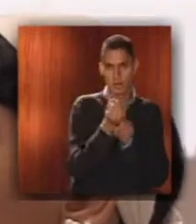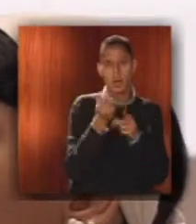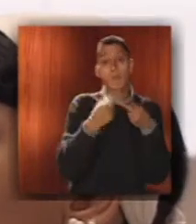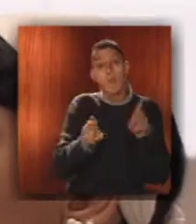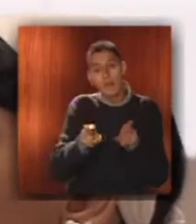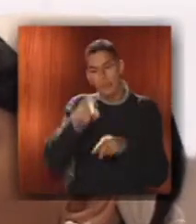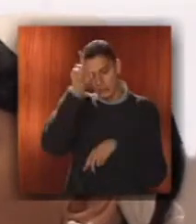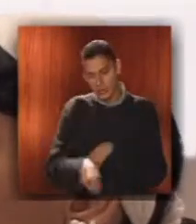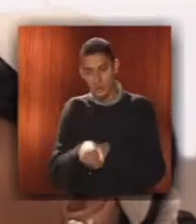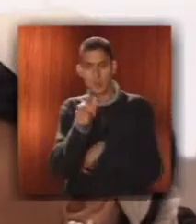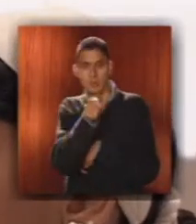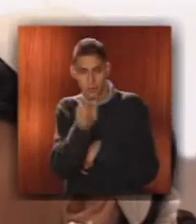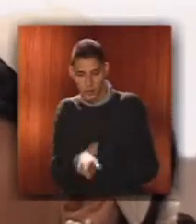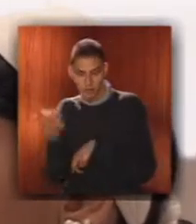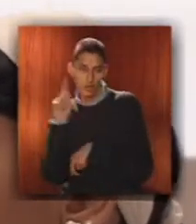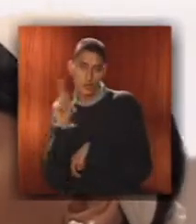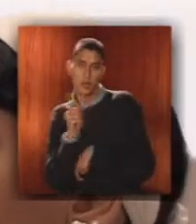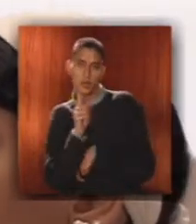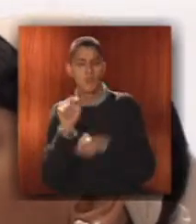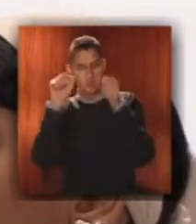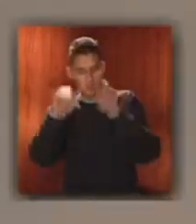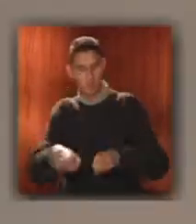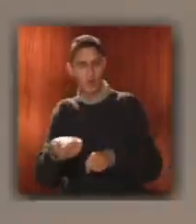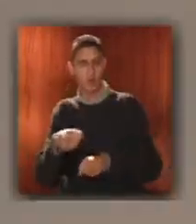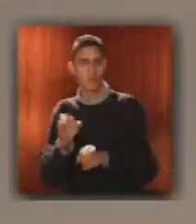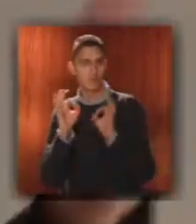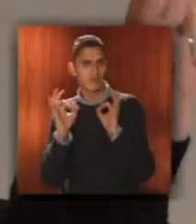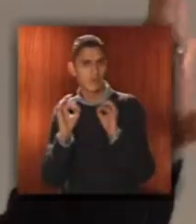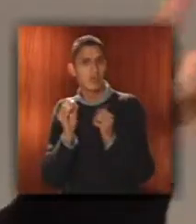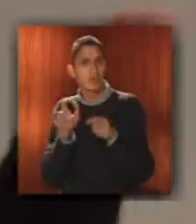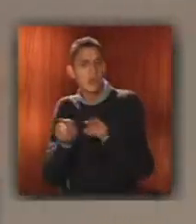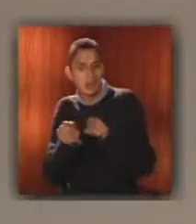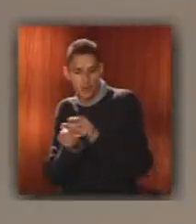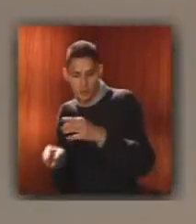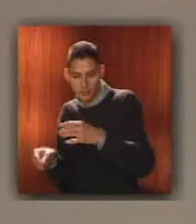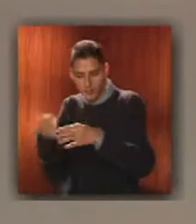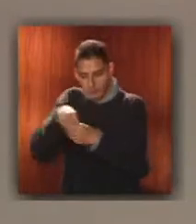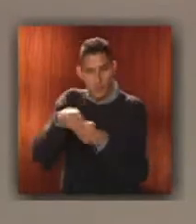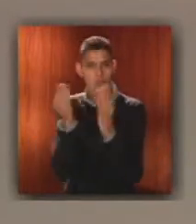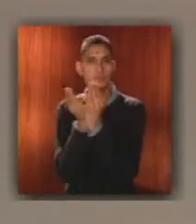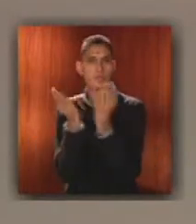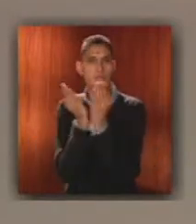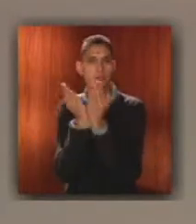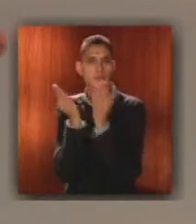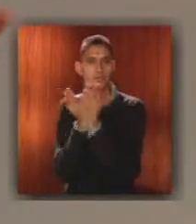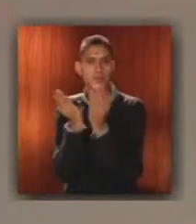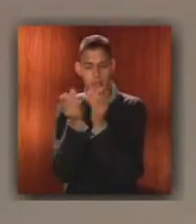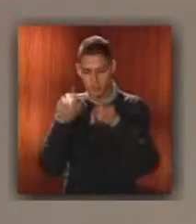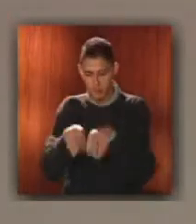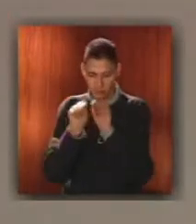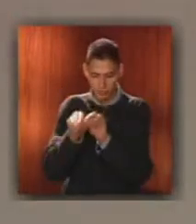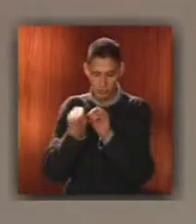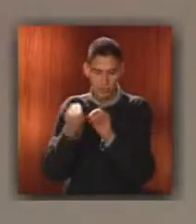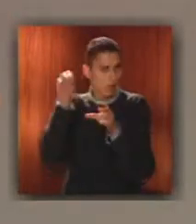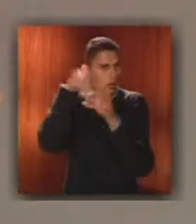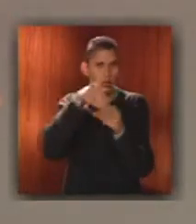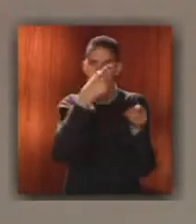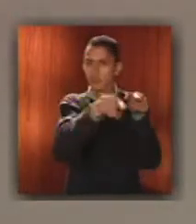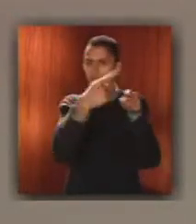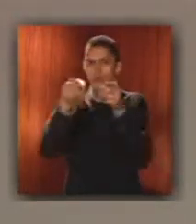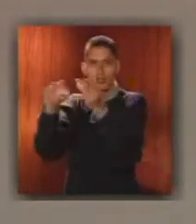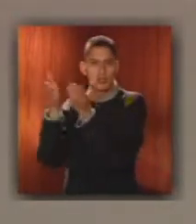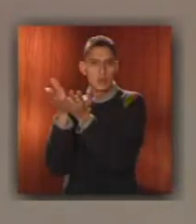en tantos seres sociales, pero también sujetos que tienen la opción de estudiar y